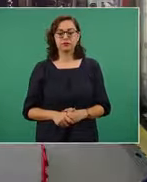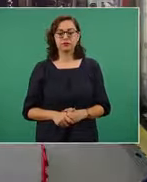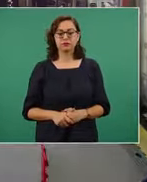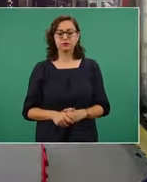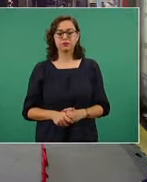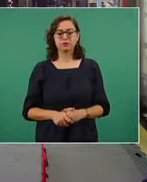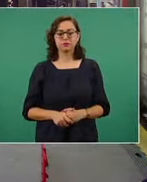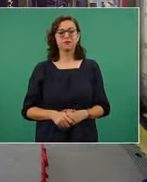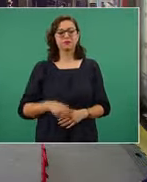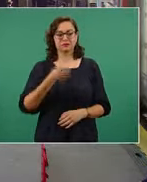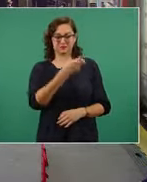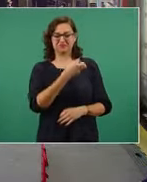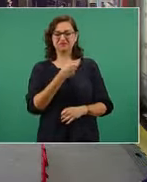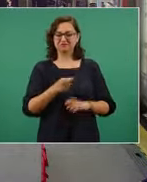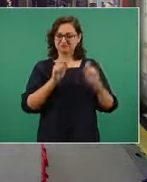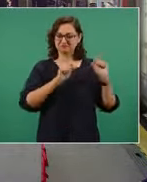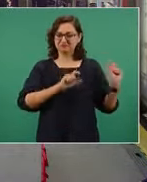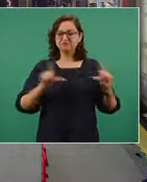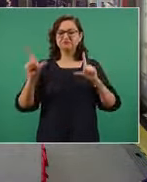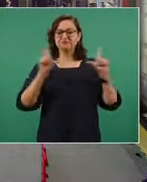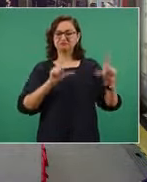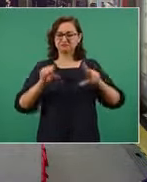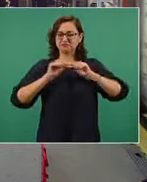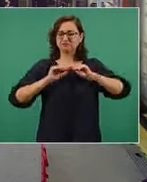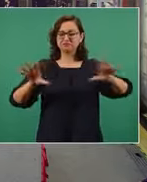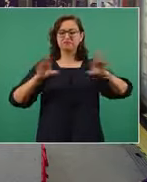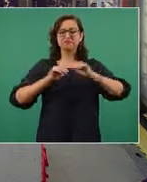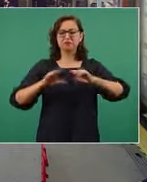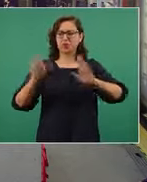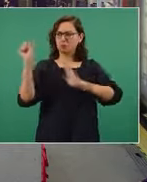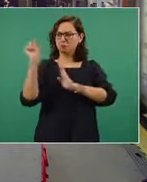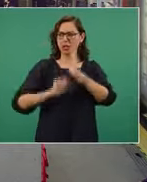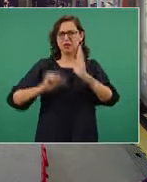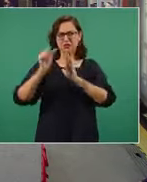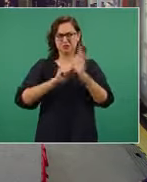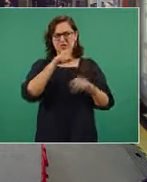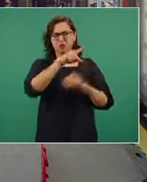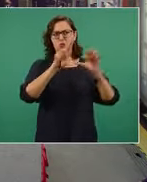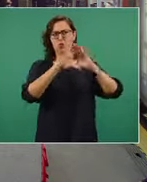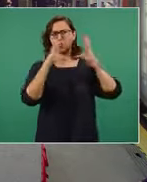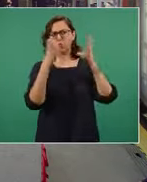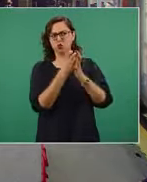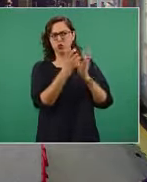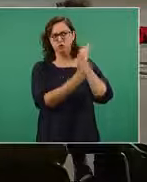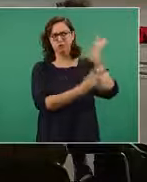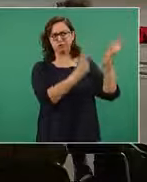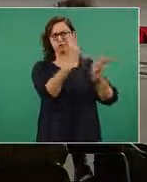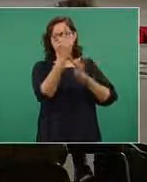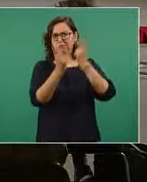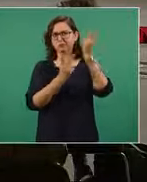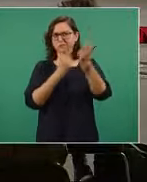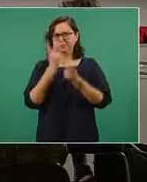La vamos a seguir pasando cada mes. ¿Saben por qué? Porque